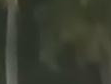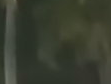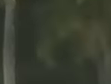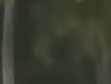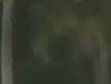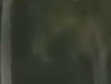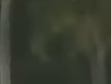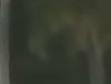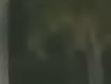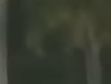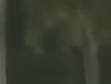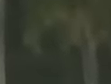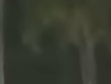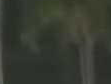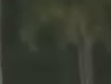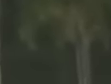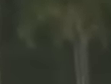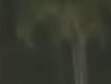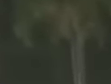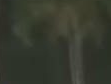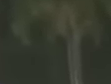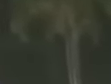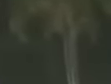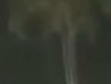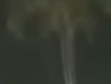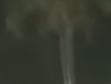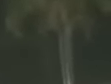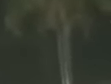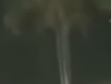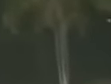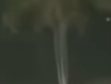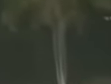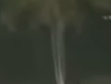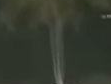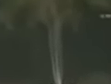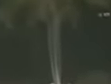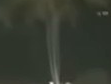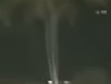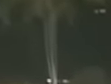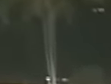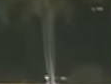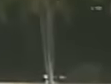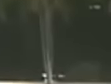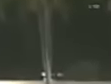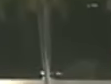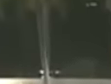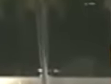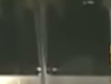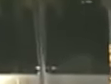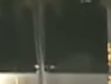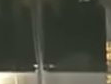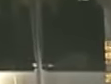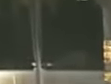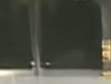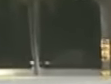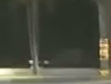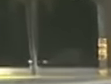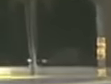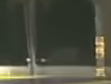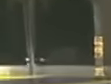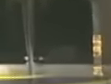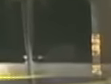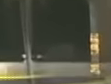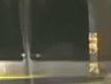de enero de la Asamblea Nacional para el periodo 2024. Este encuentro con diputados también es la